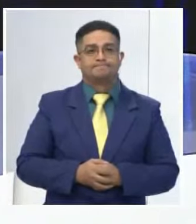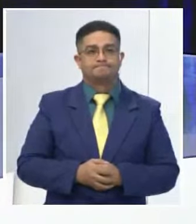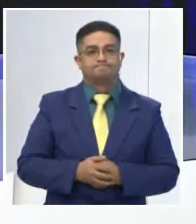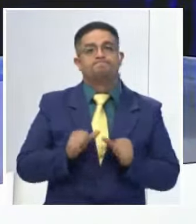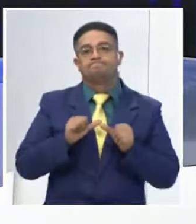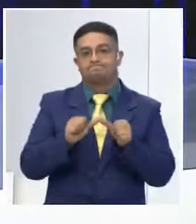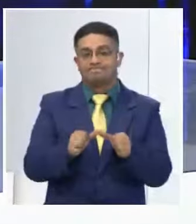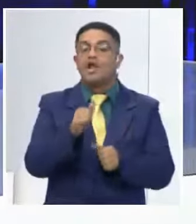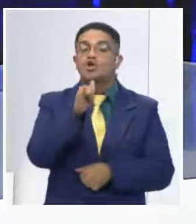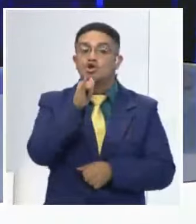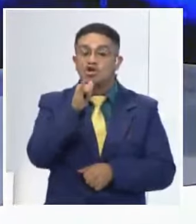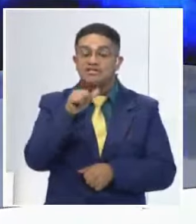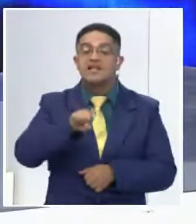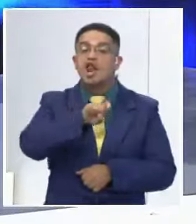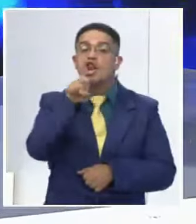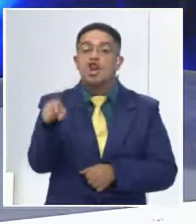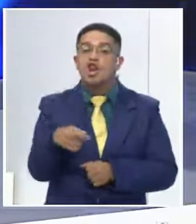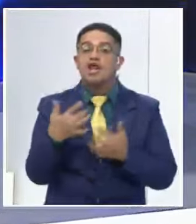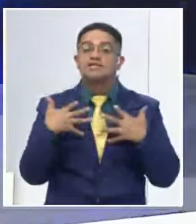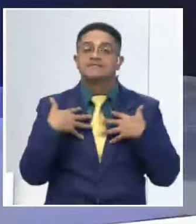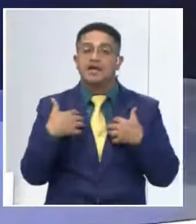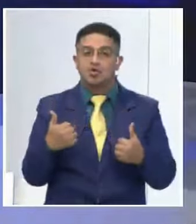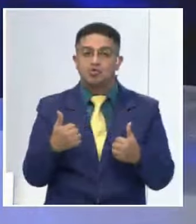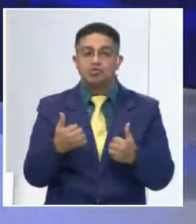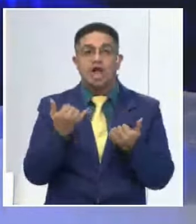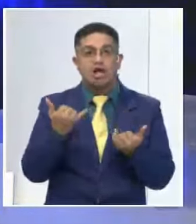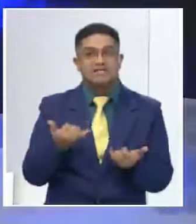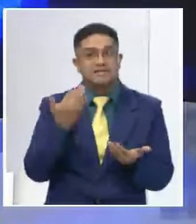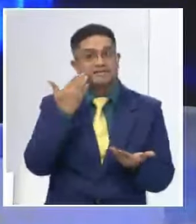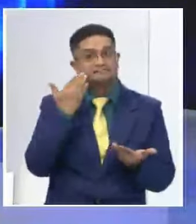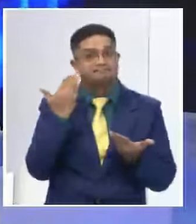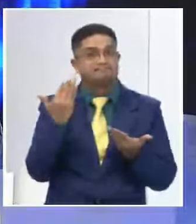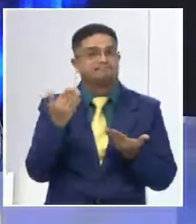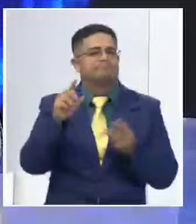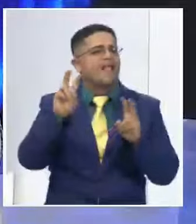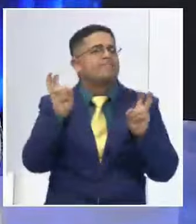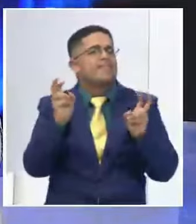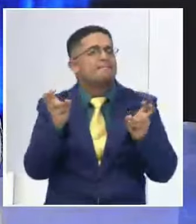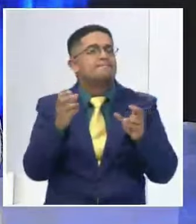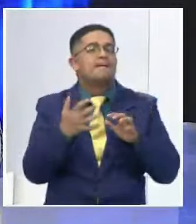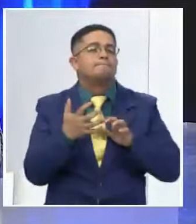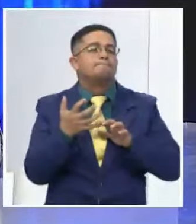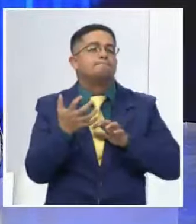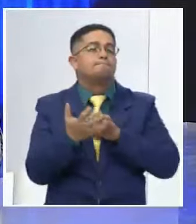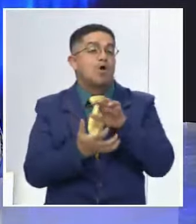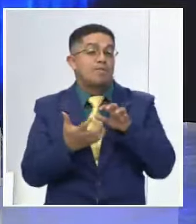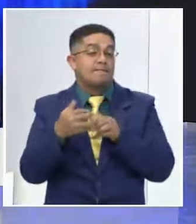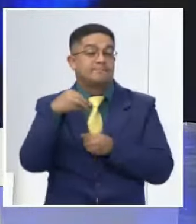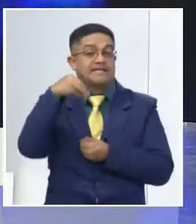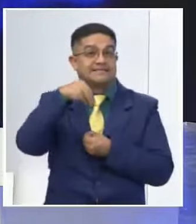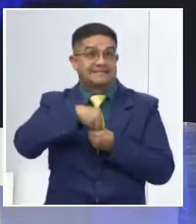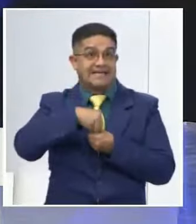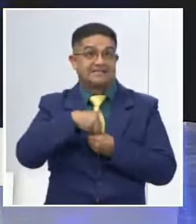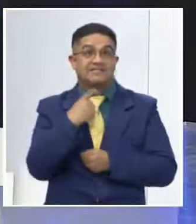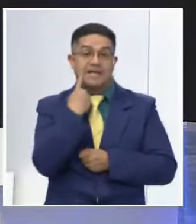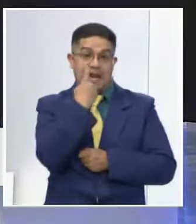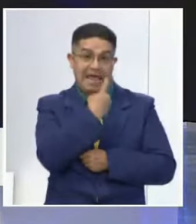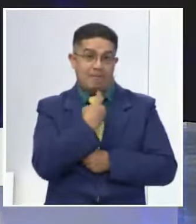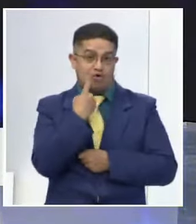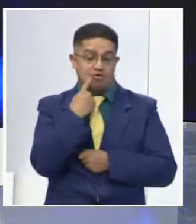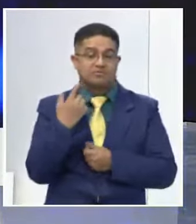Continuamos con más de Noticias Globovisión Salud. En esta oportunidad estaremos hablando sobre trastornos que se generan en nuestra cavidad bucal.